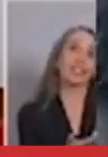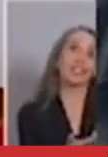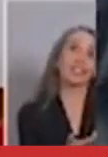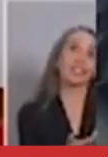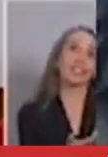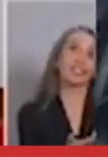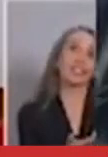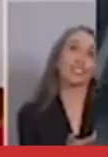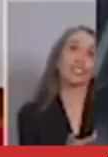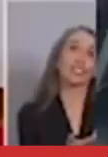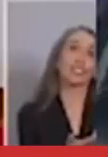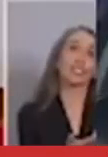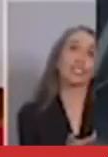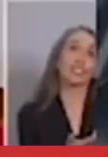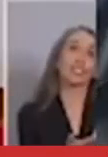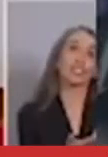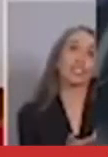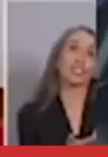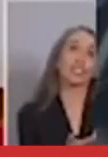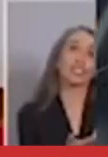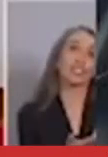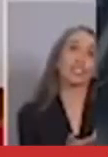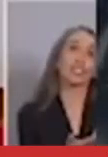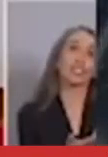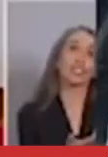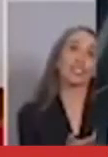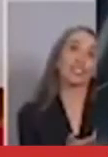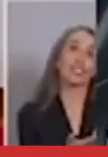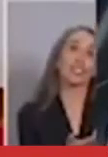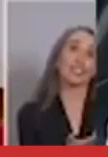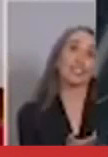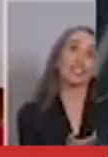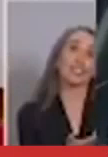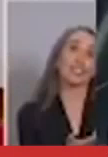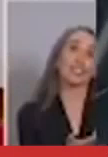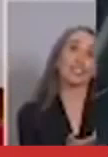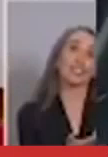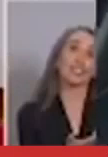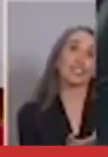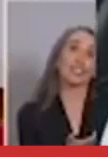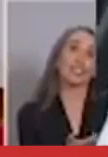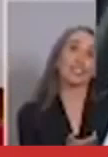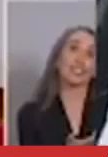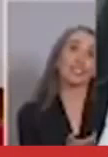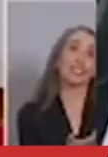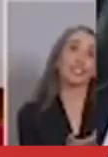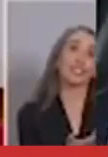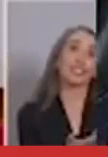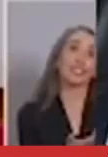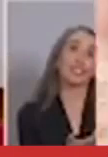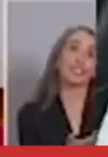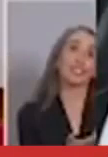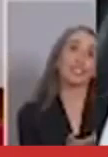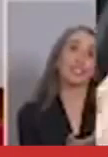Presidente, soy la senadora de Los Ríos que le contó sobre el drama que viven 1.000 personas en la comuna de Corral. Ese drama que a usted le da risa, tiene a